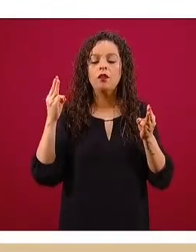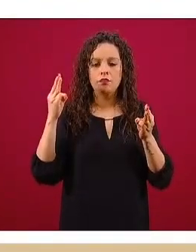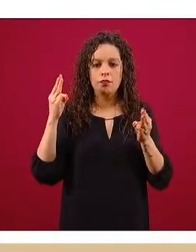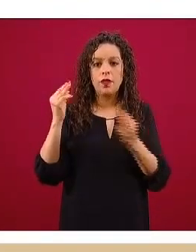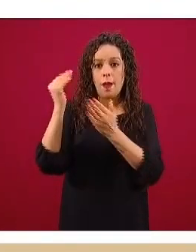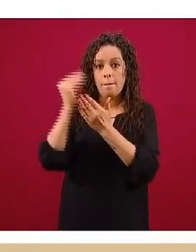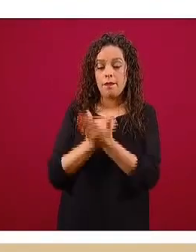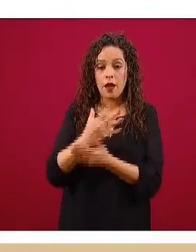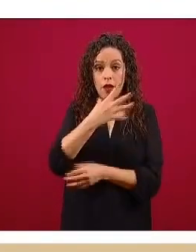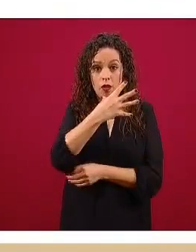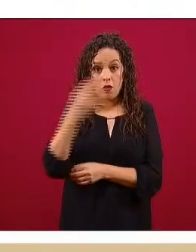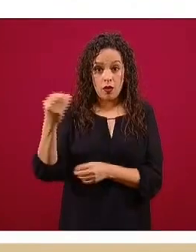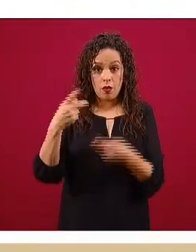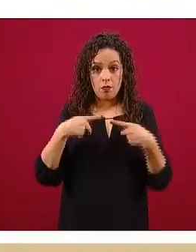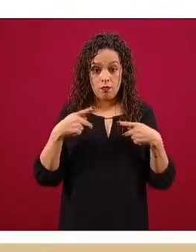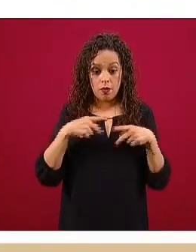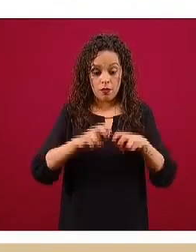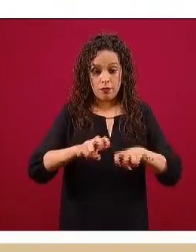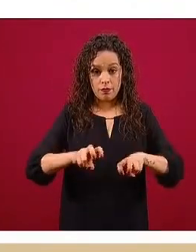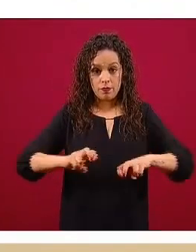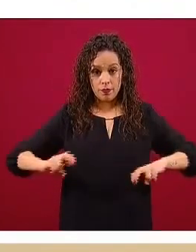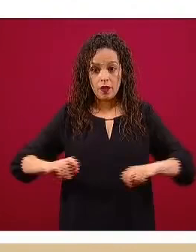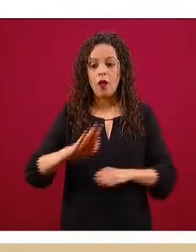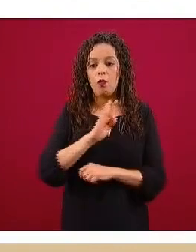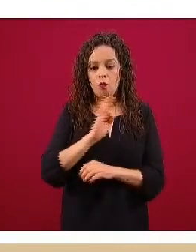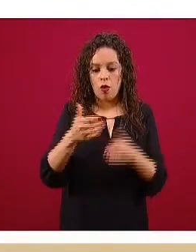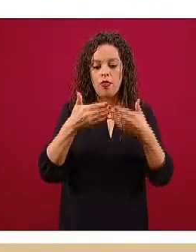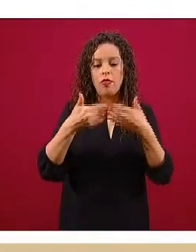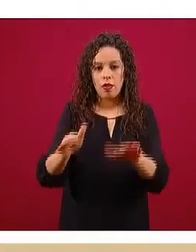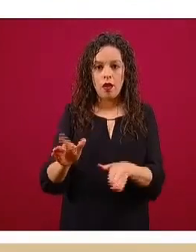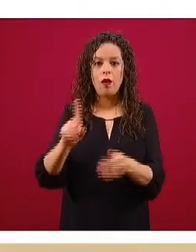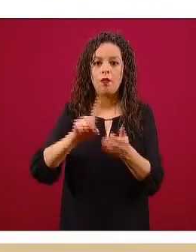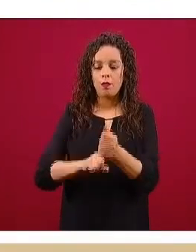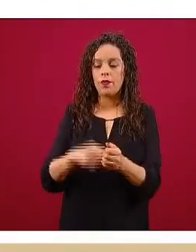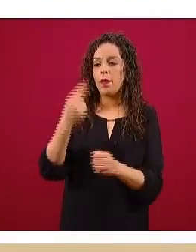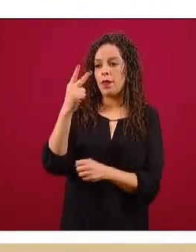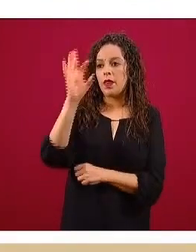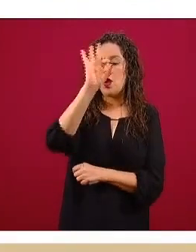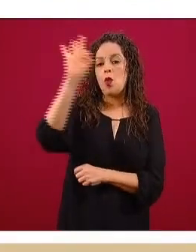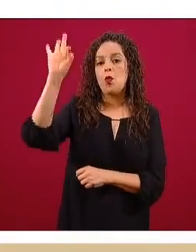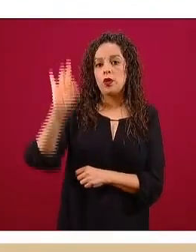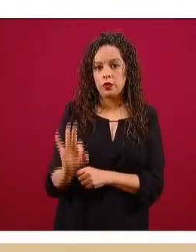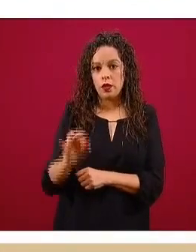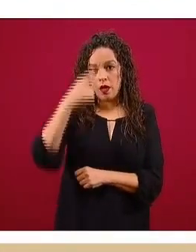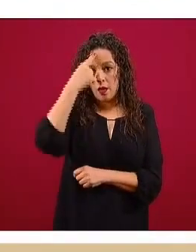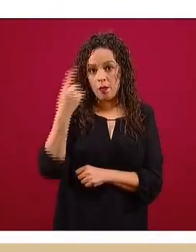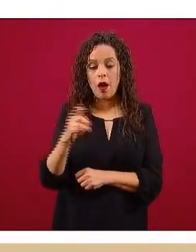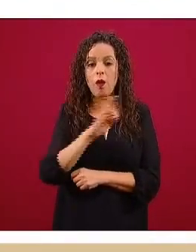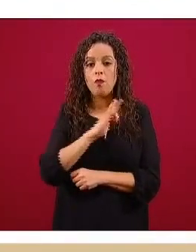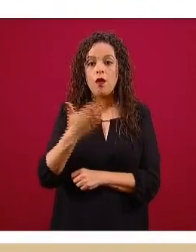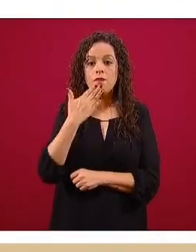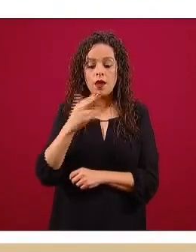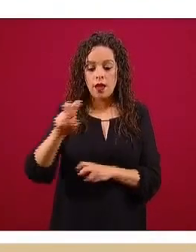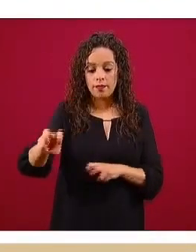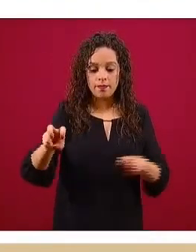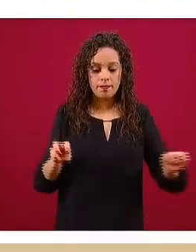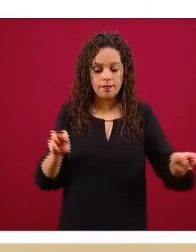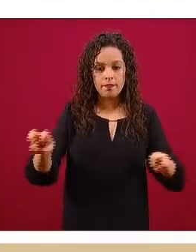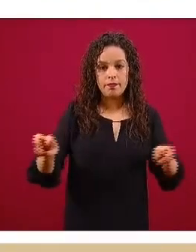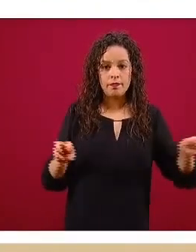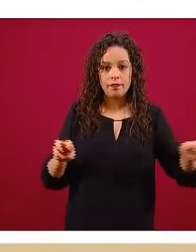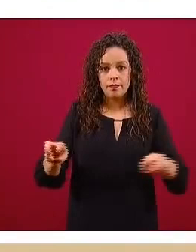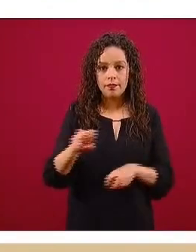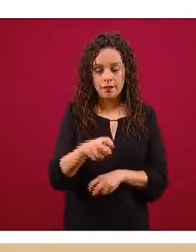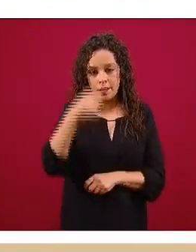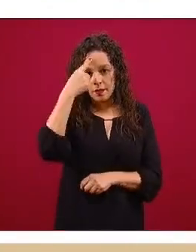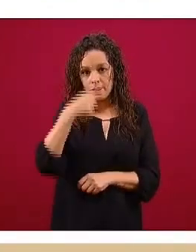localidades, se pueden activar con un aforo de un 25% para tener la mayor dispersión de las personas que